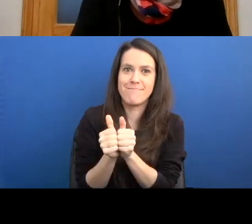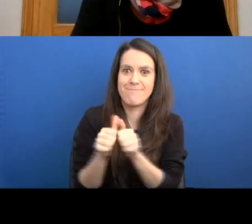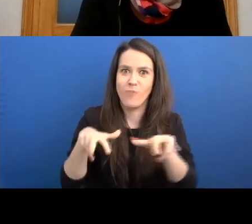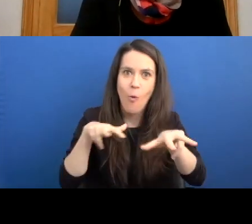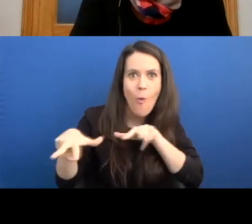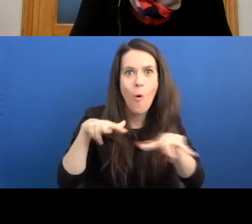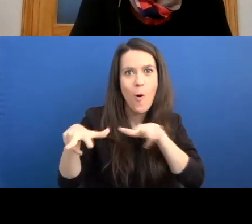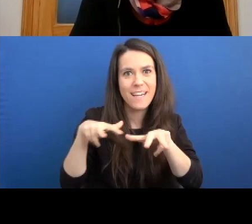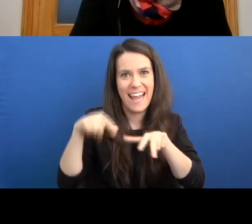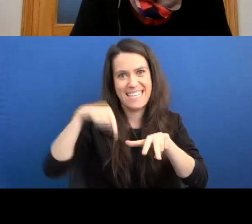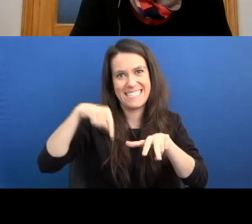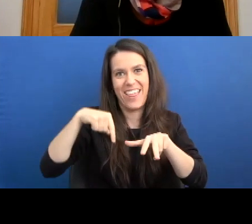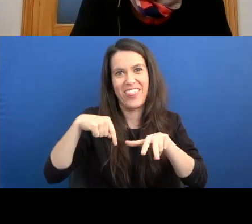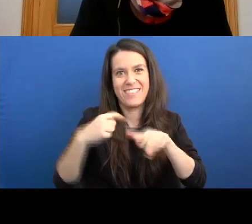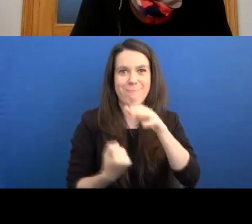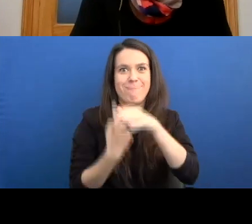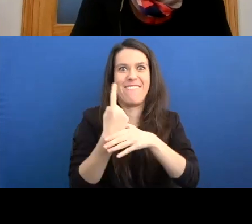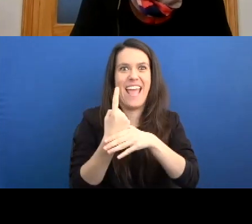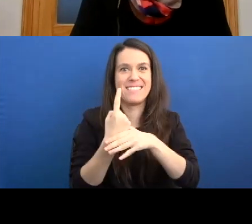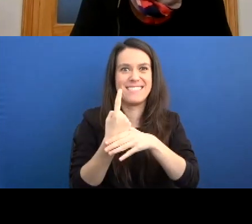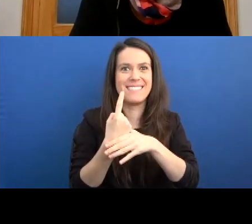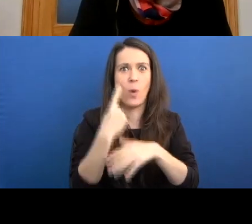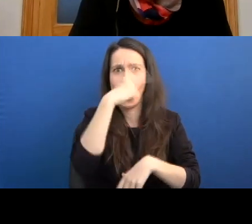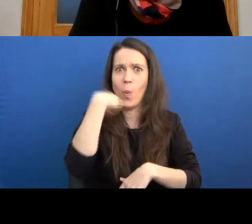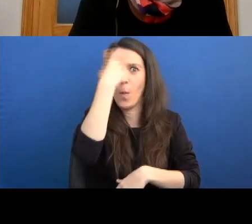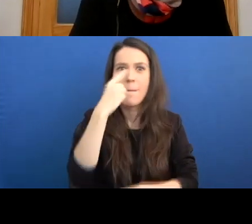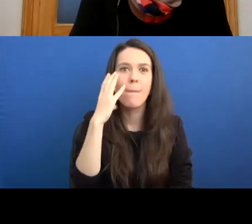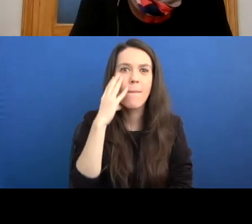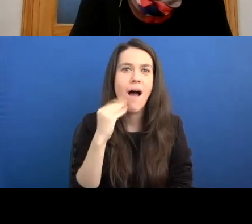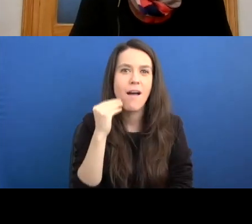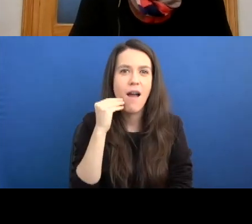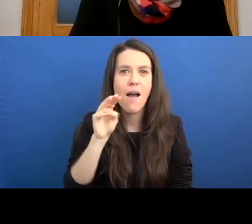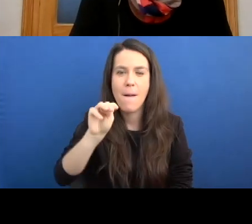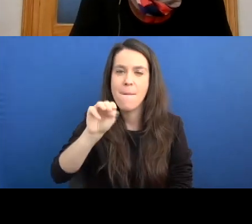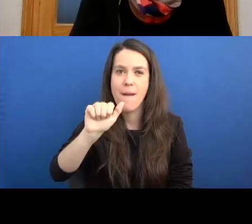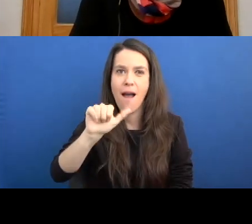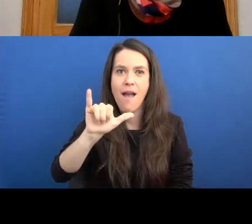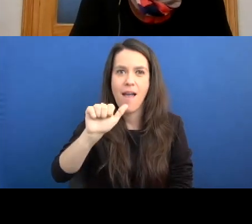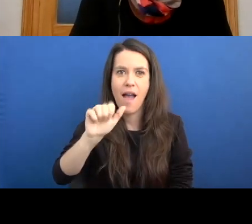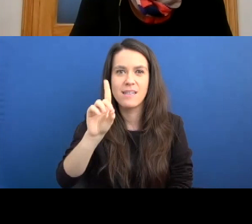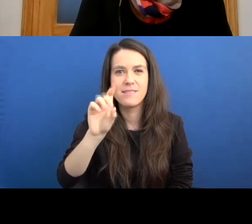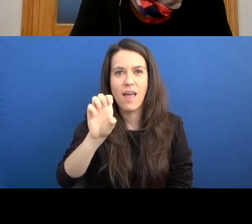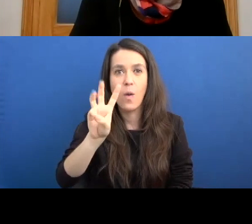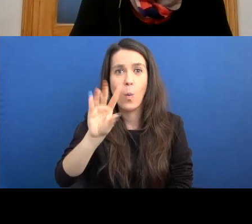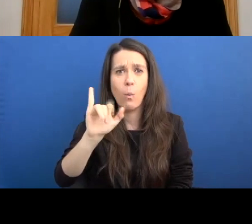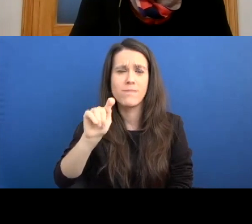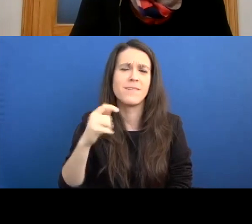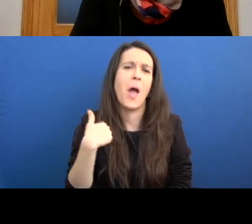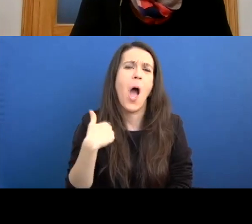importantes en la organización de este webinario, quien es Maya DeWitt.